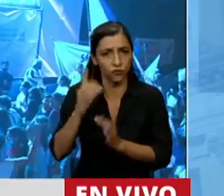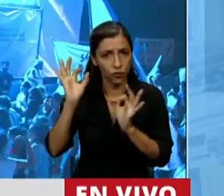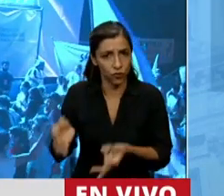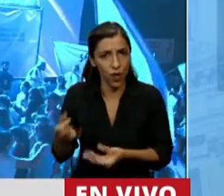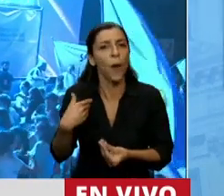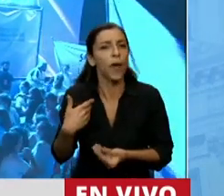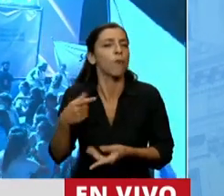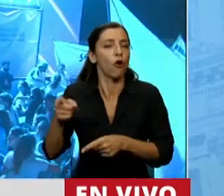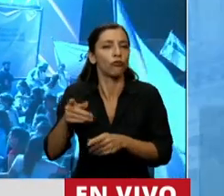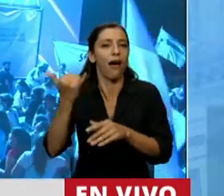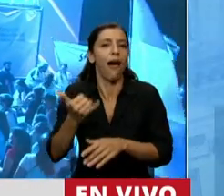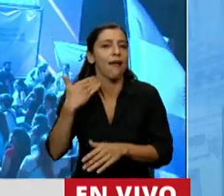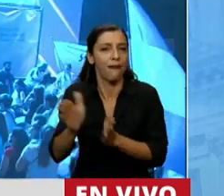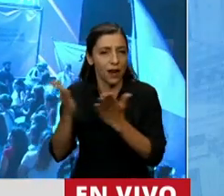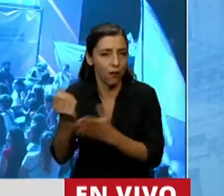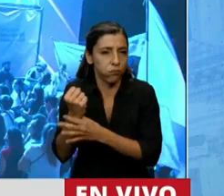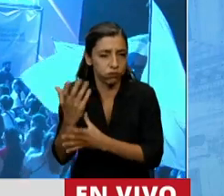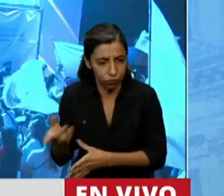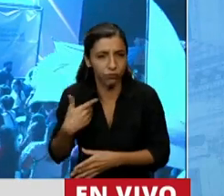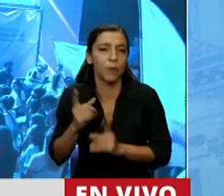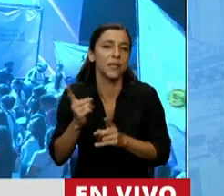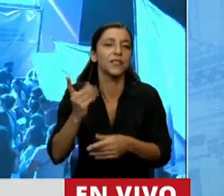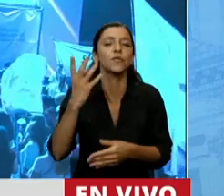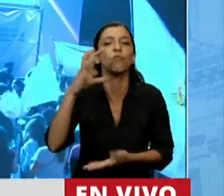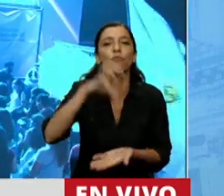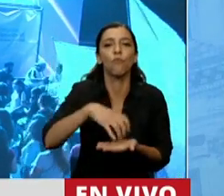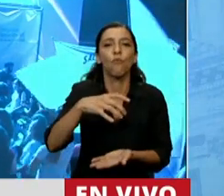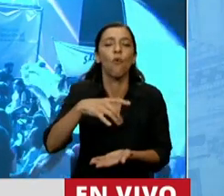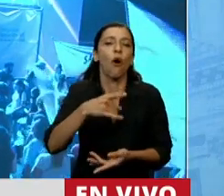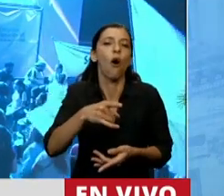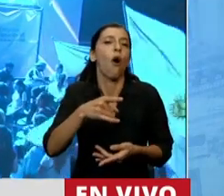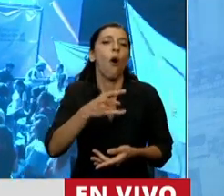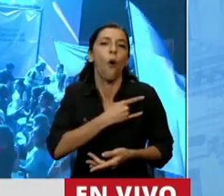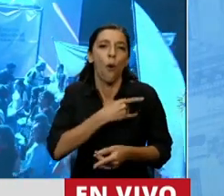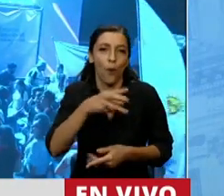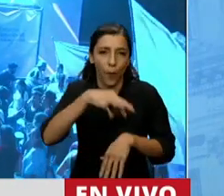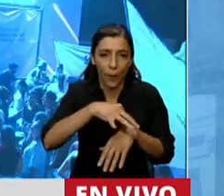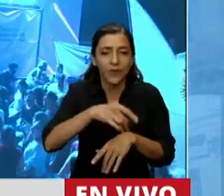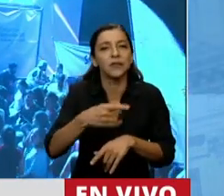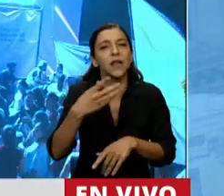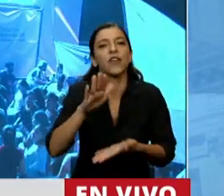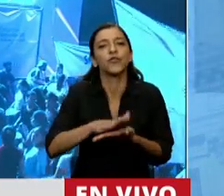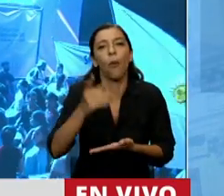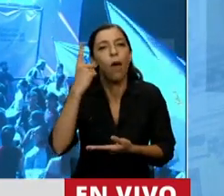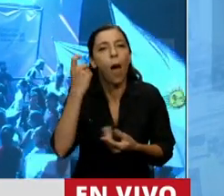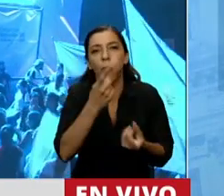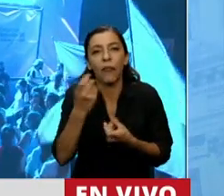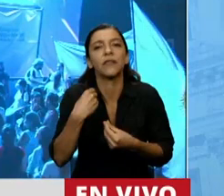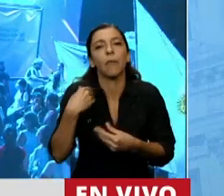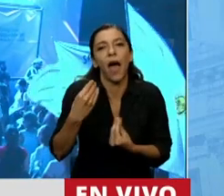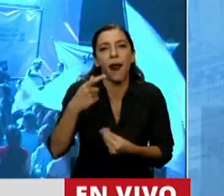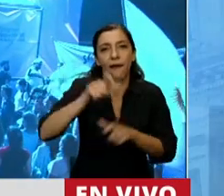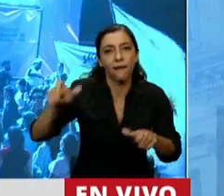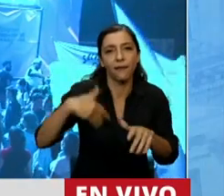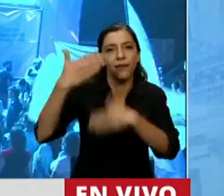sobre embriología utilizado en las facultades de medicina para el aprendizaje del desarrollo humano inicial, explica